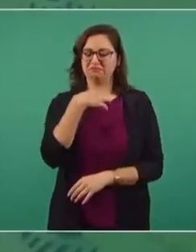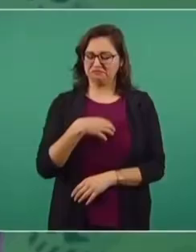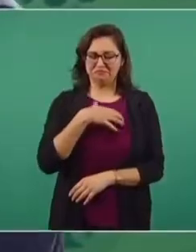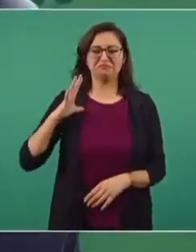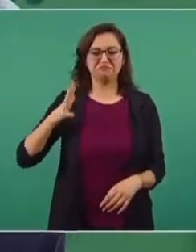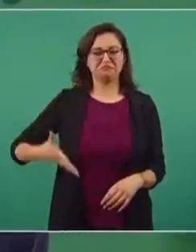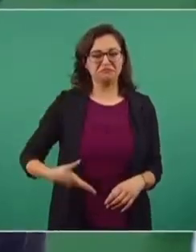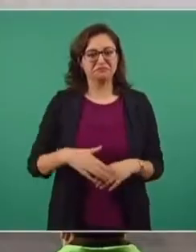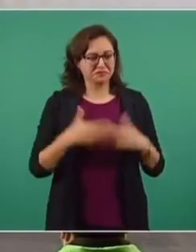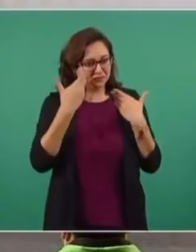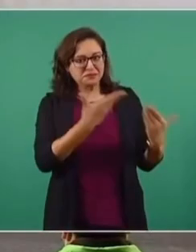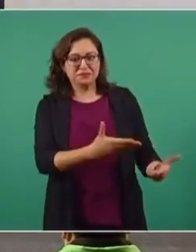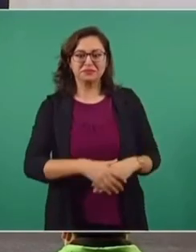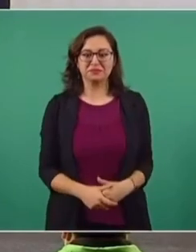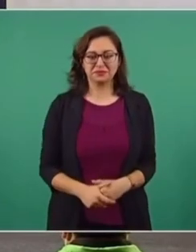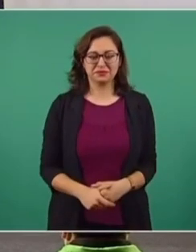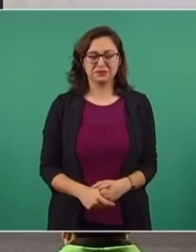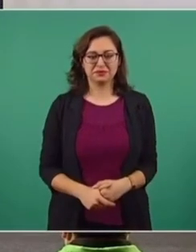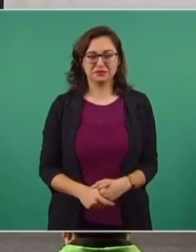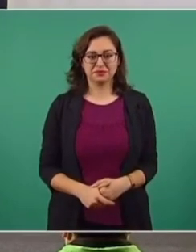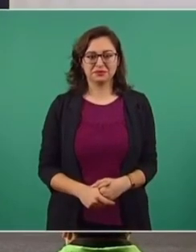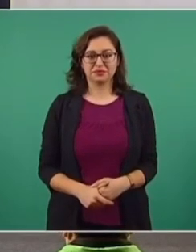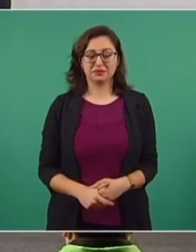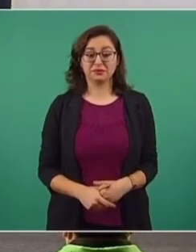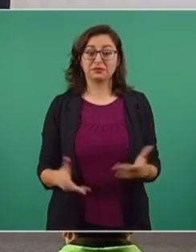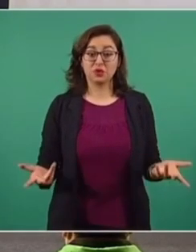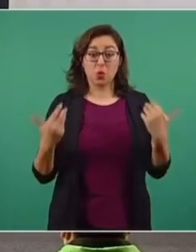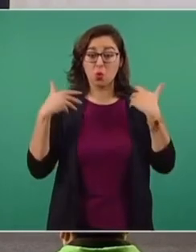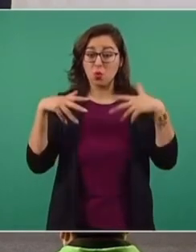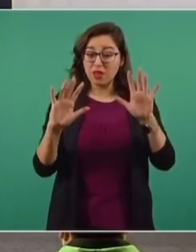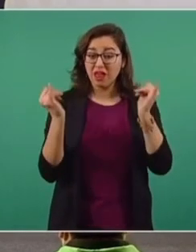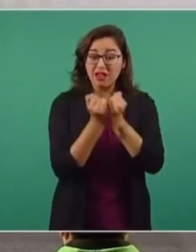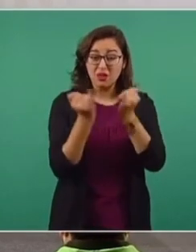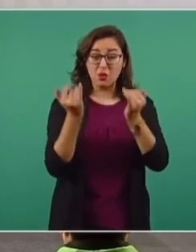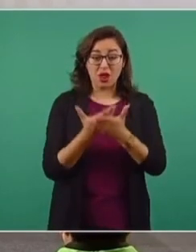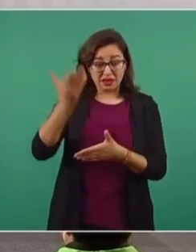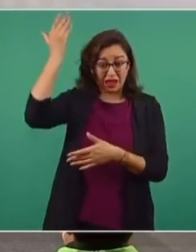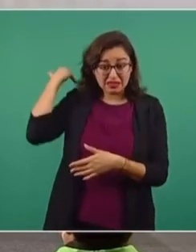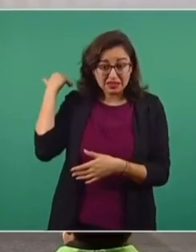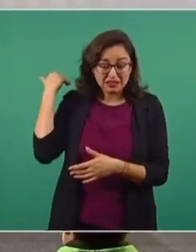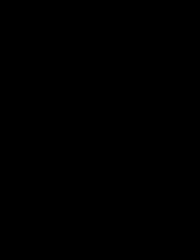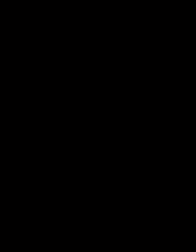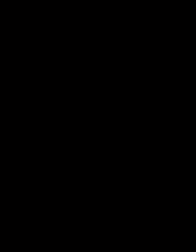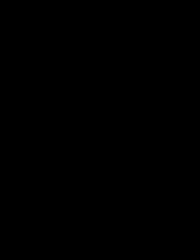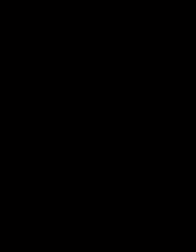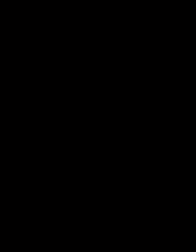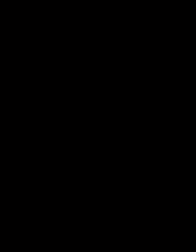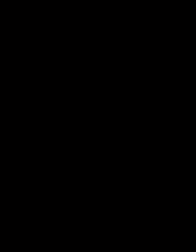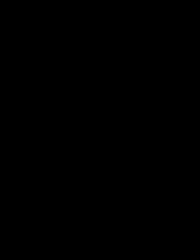porque, miren, si se hubiese hecho como antes, no iba a ser ese el resultado.